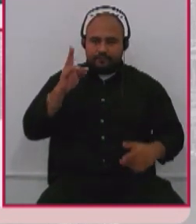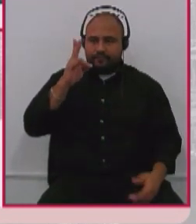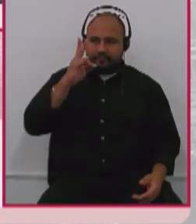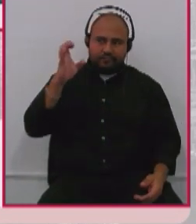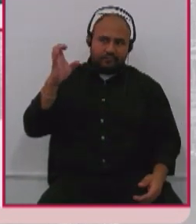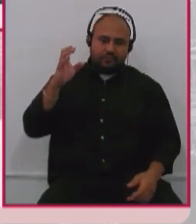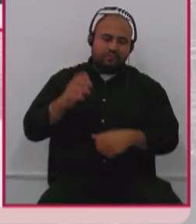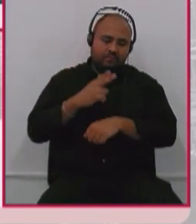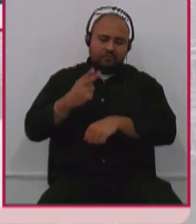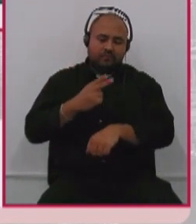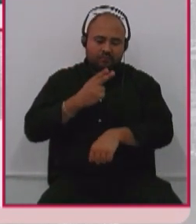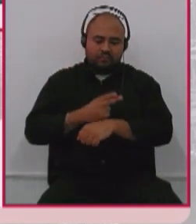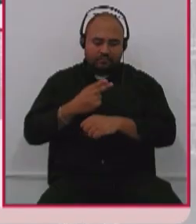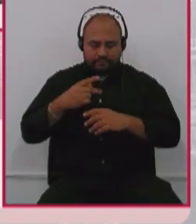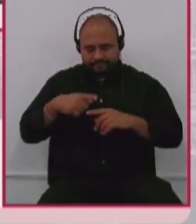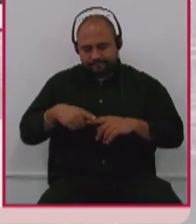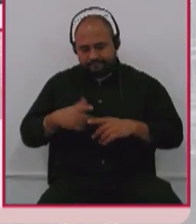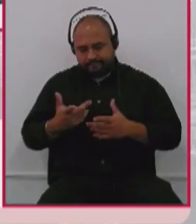más.